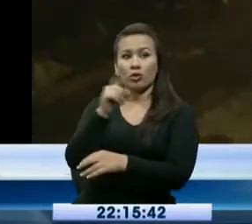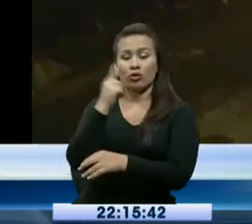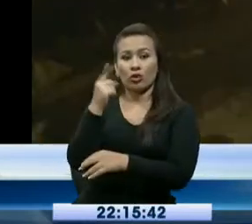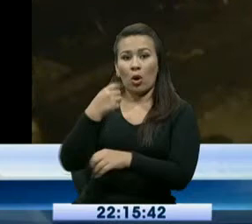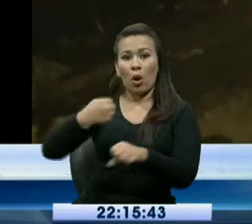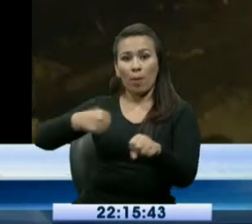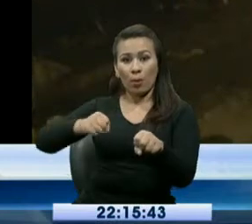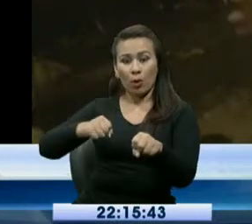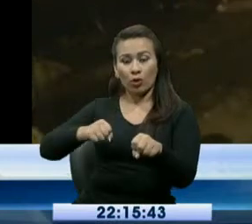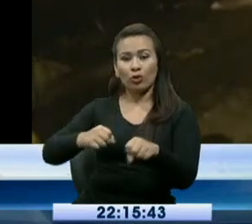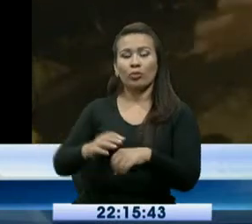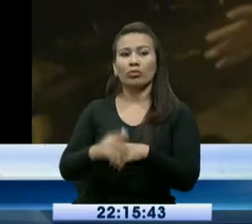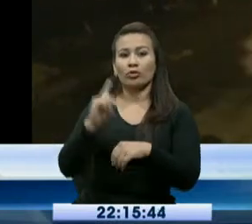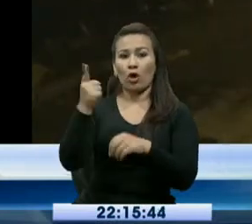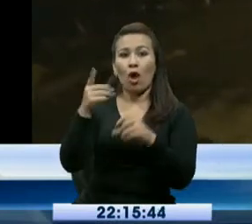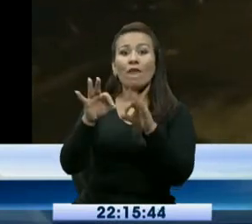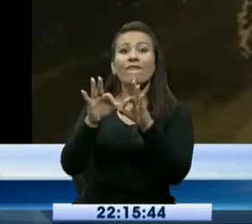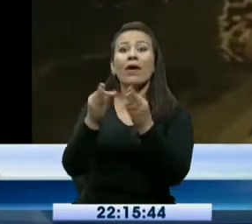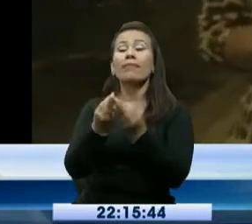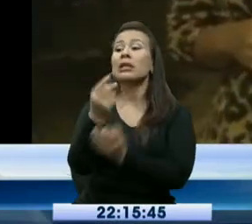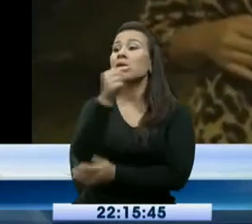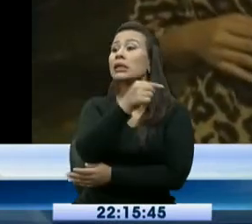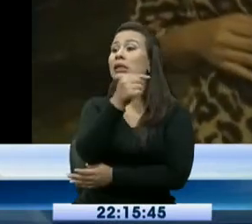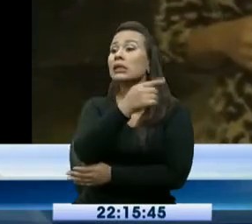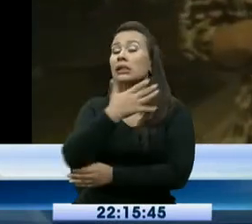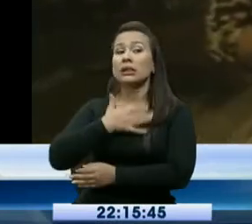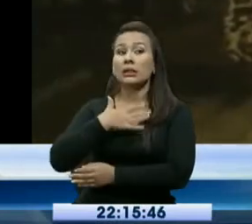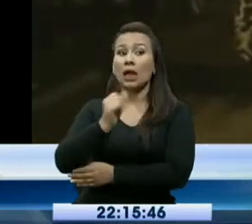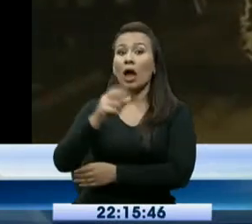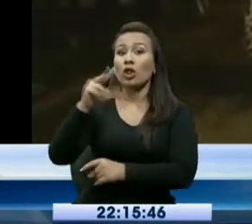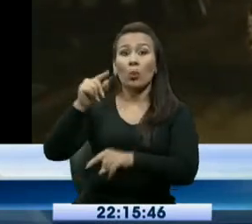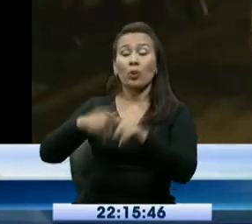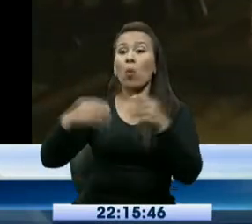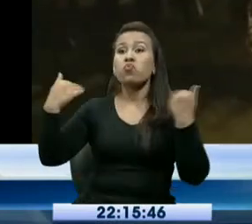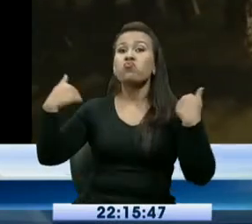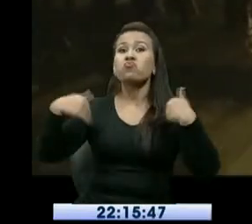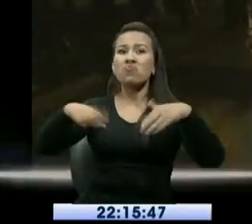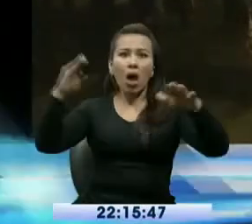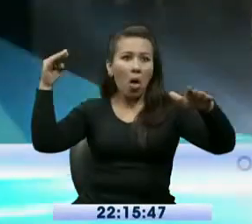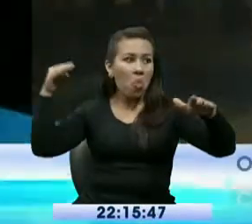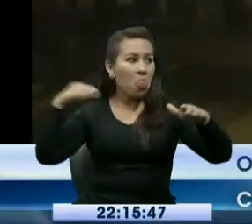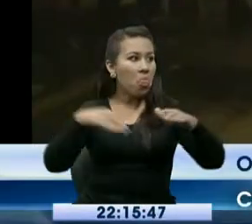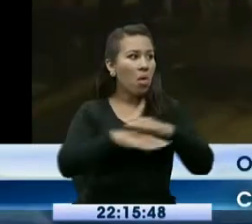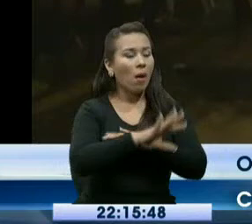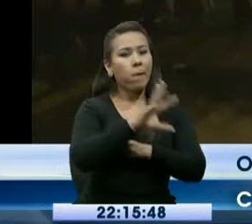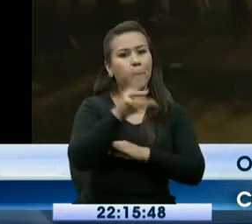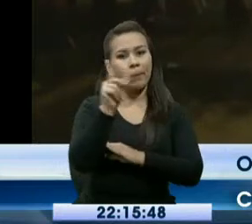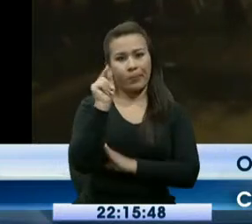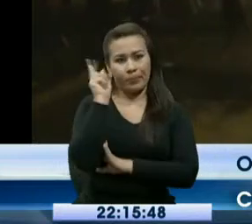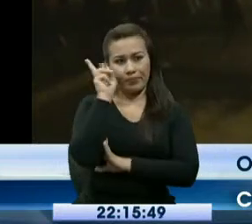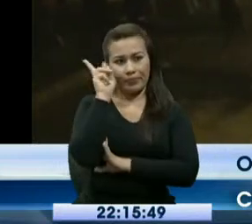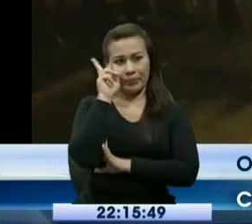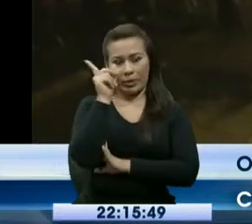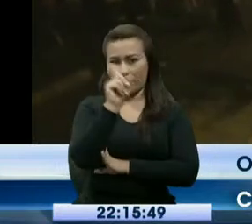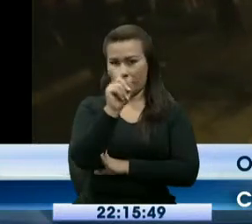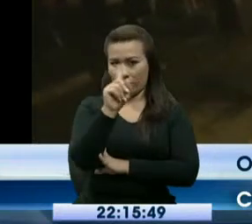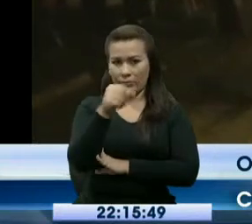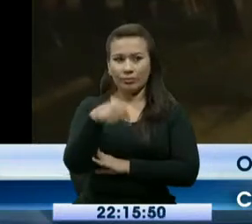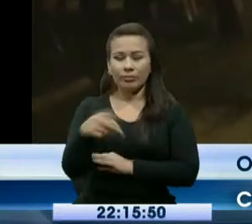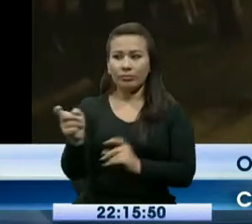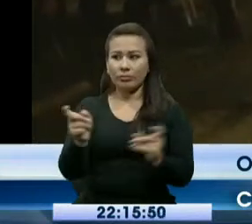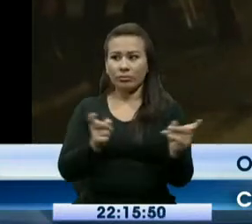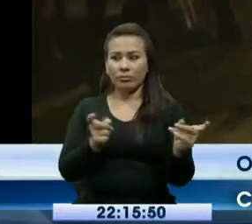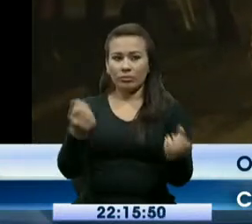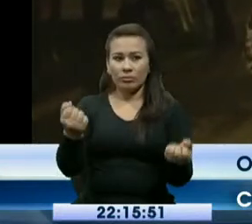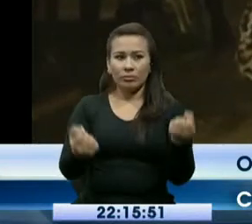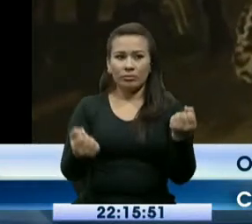de motocicletas, de familiares de las personas que están aquí afectadas, y también el hecho, pues, de que los